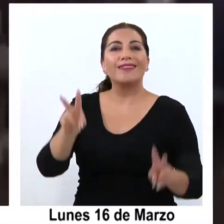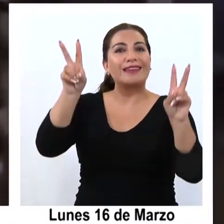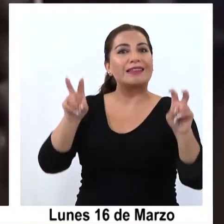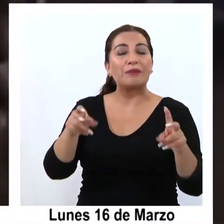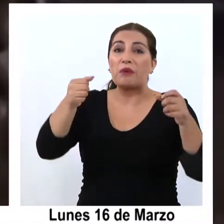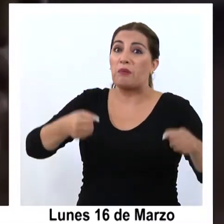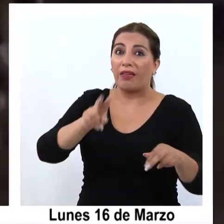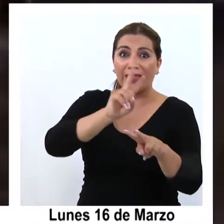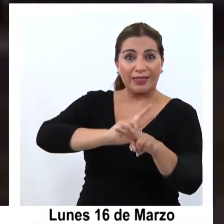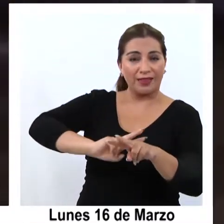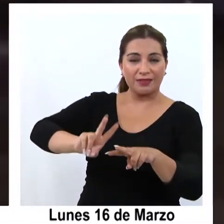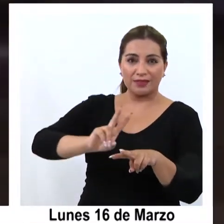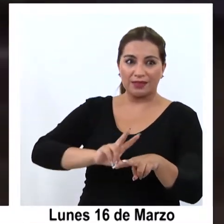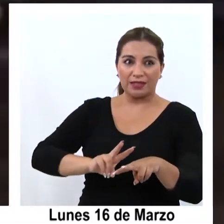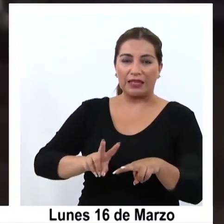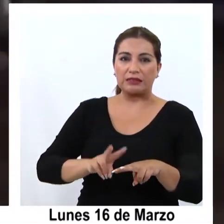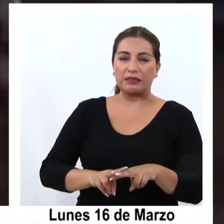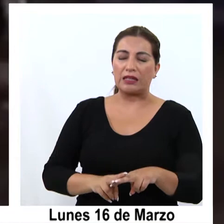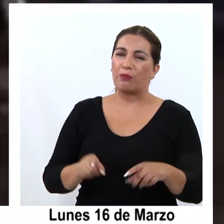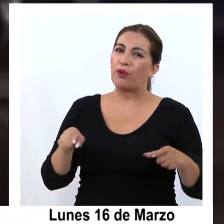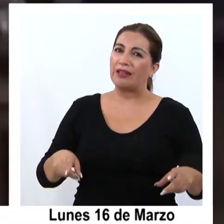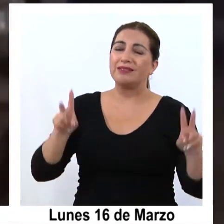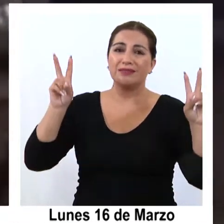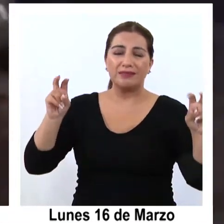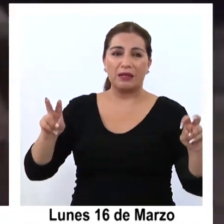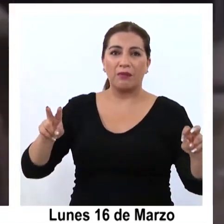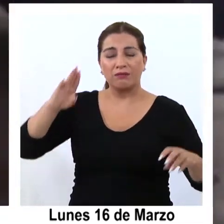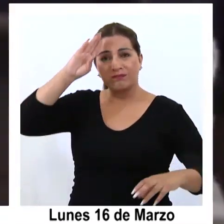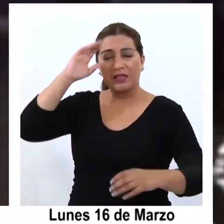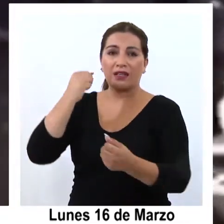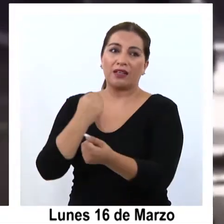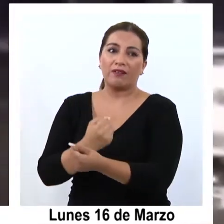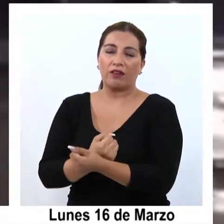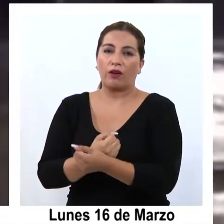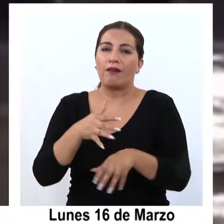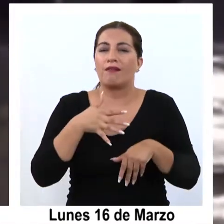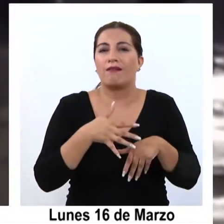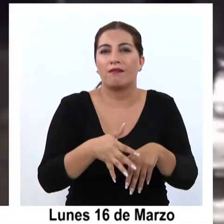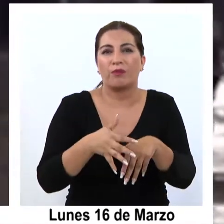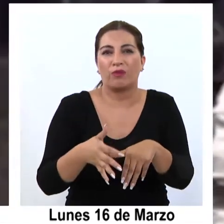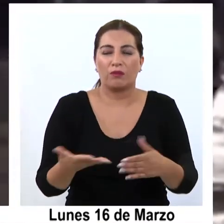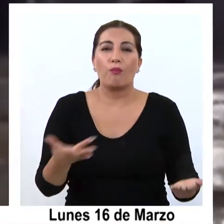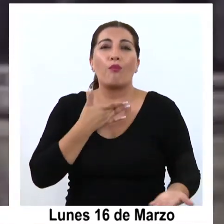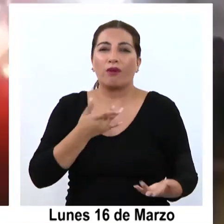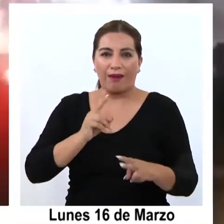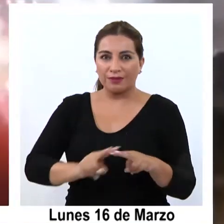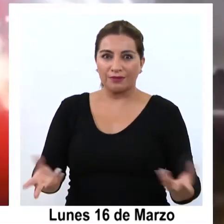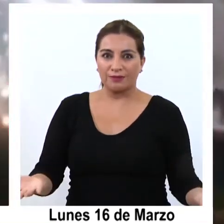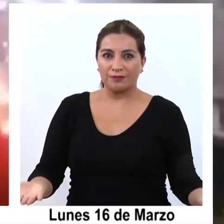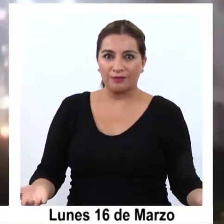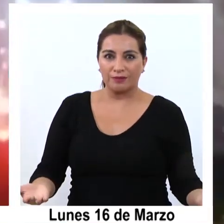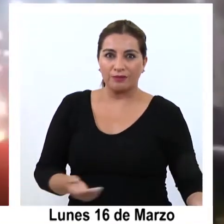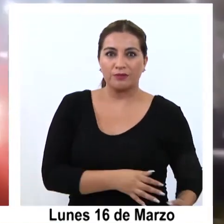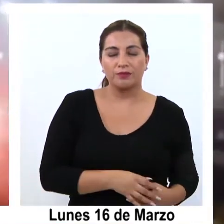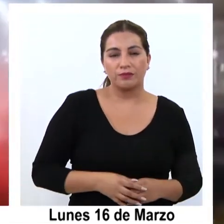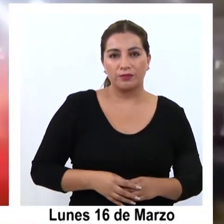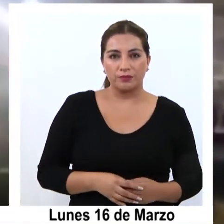respecto a las medidas que se podrían adoptar por la dura acción de la fuerza policial en las manifestaciones.